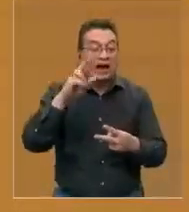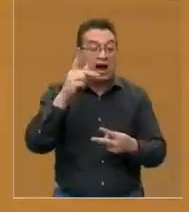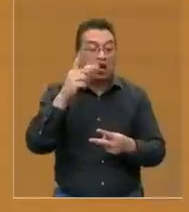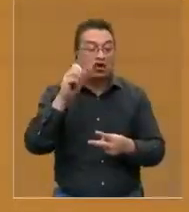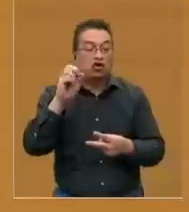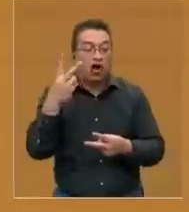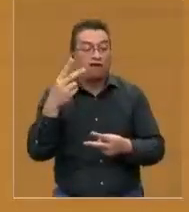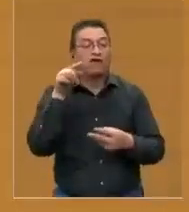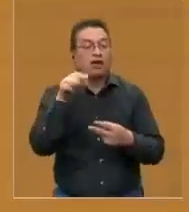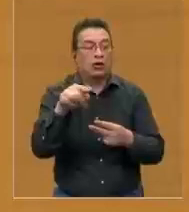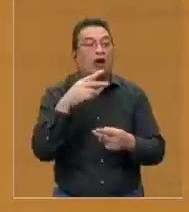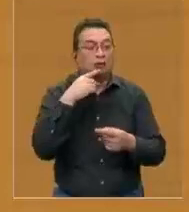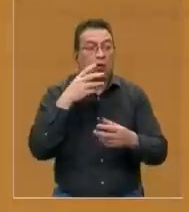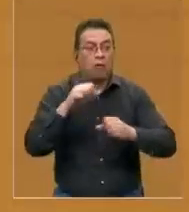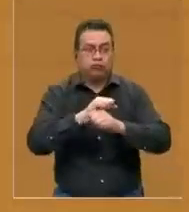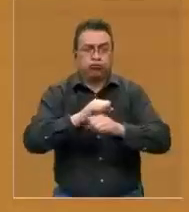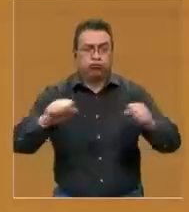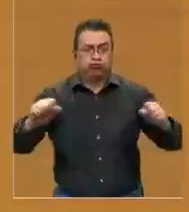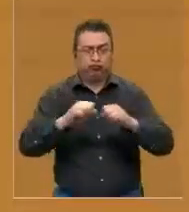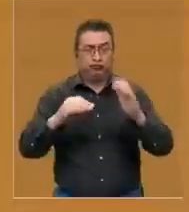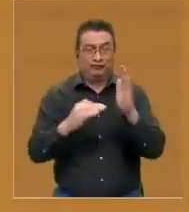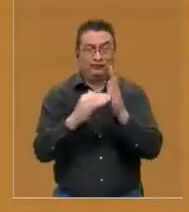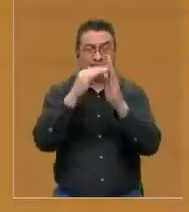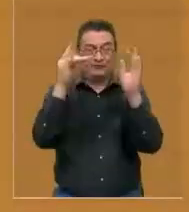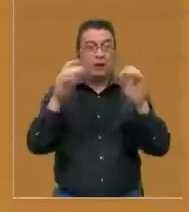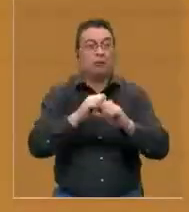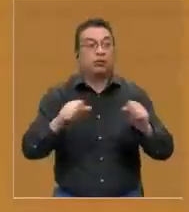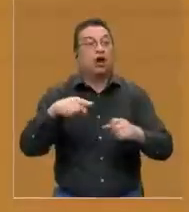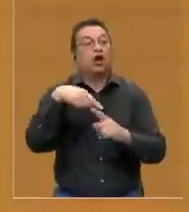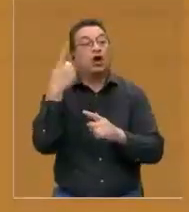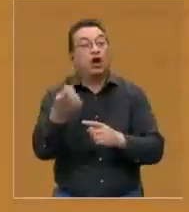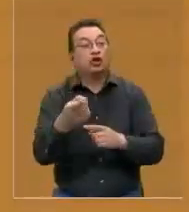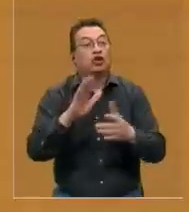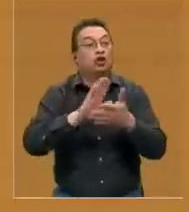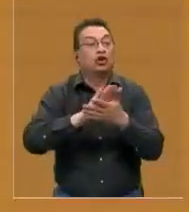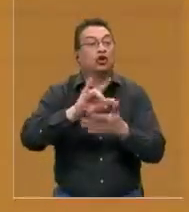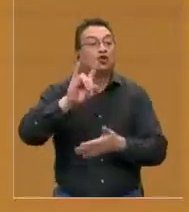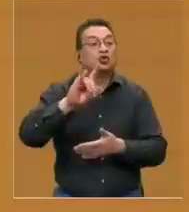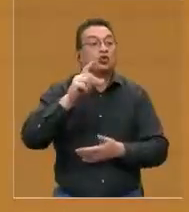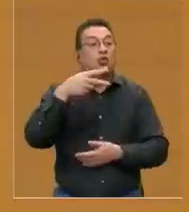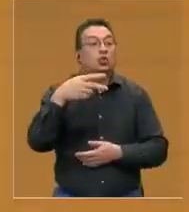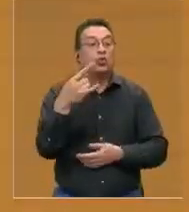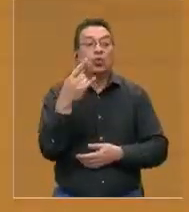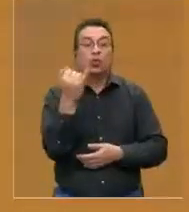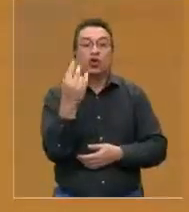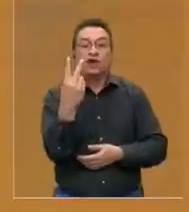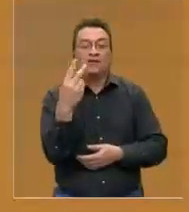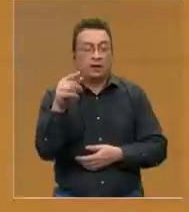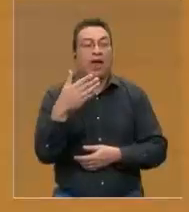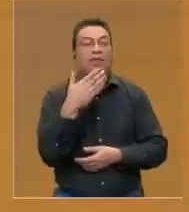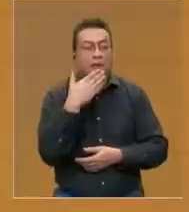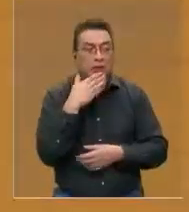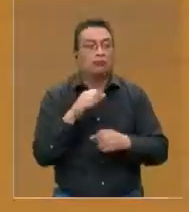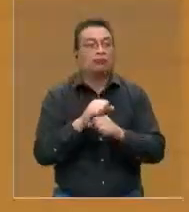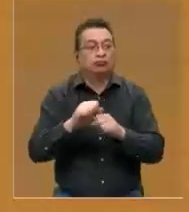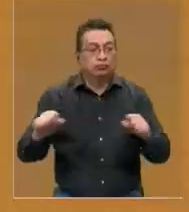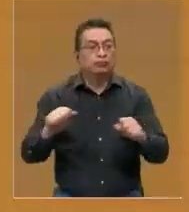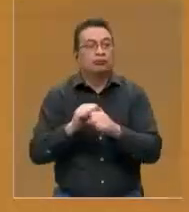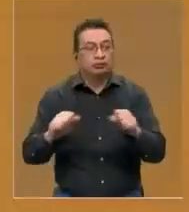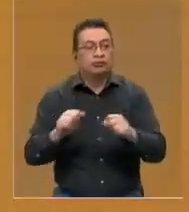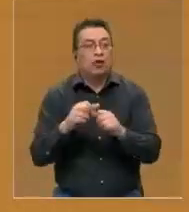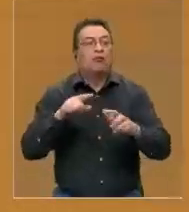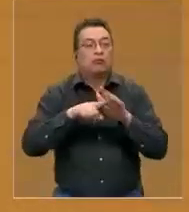gran explosión en el edificio gubernamental, y Chujuy, que es aquella imagen con la que abrimos esta edición de noticias, donde comenzaron los bombardeos